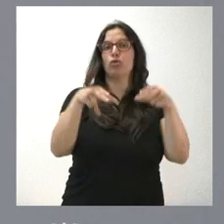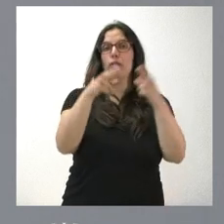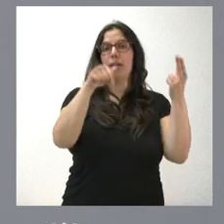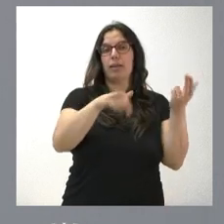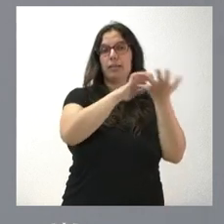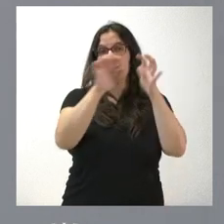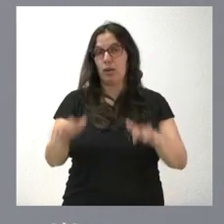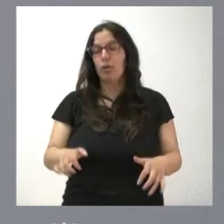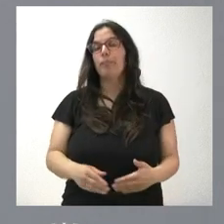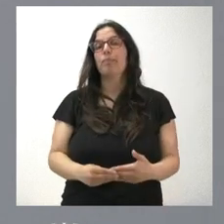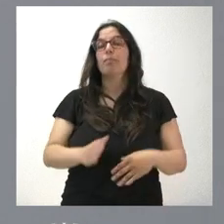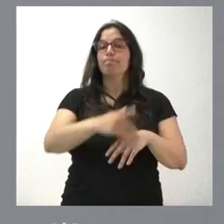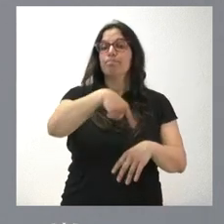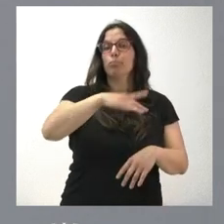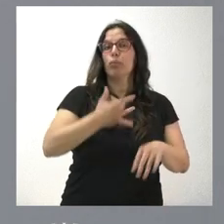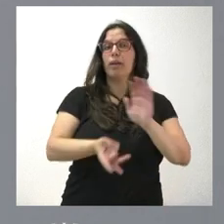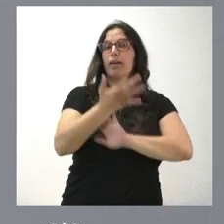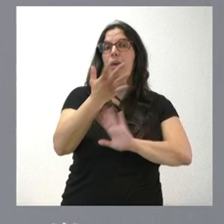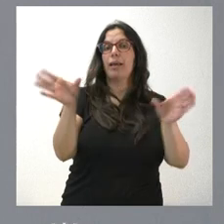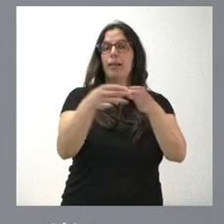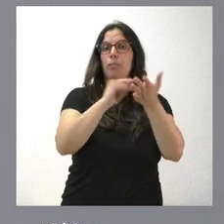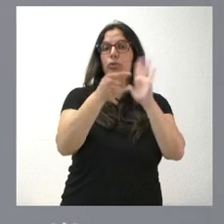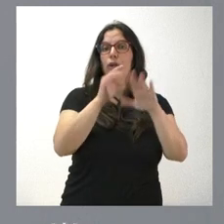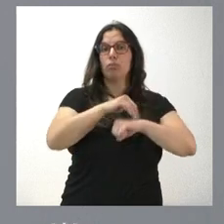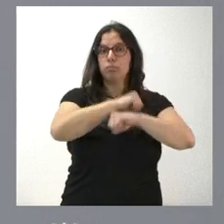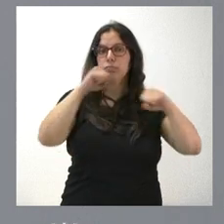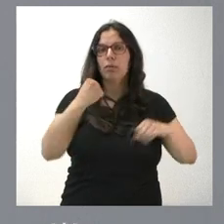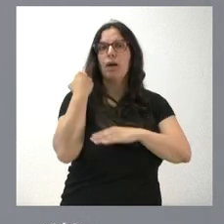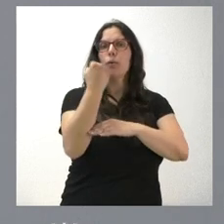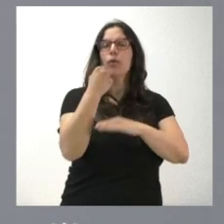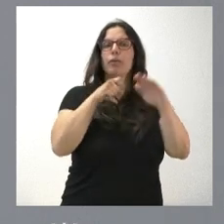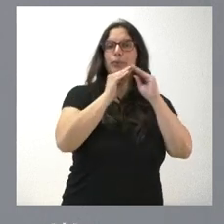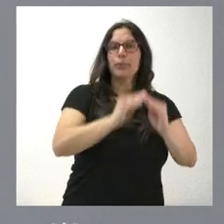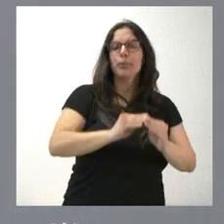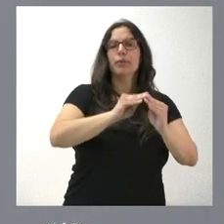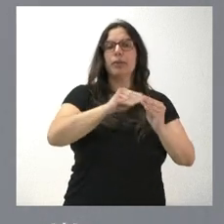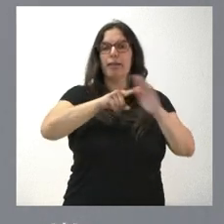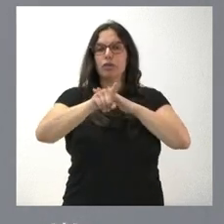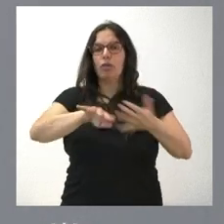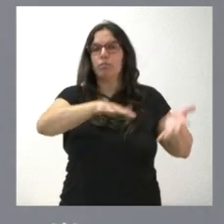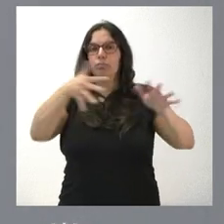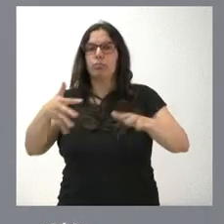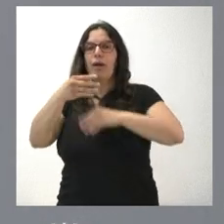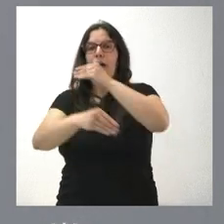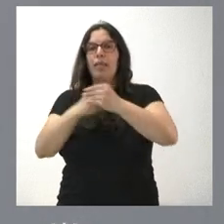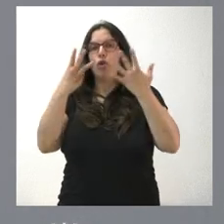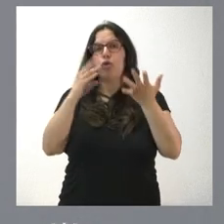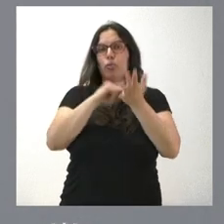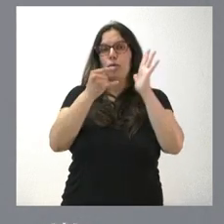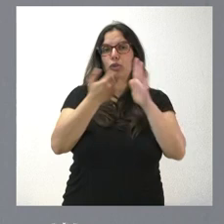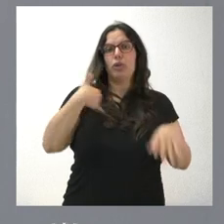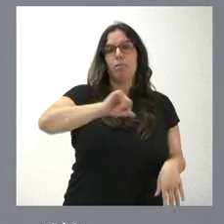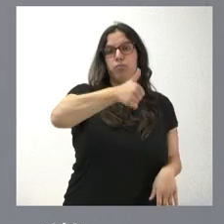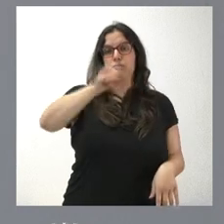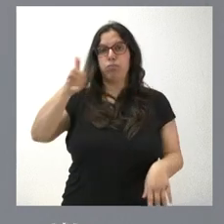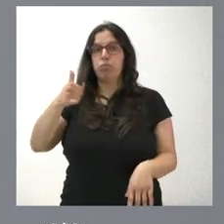León para que ponga en marcha un equipo técnico de refuerzo para el desarrollo, la gestión y la ejecución de 8 proyectos aprobados por la